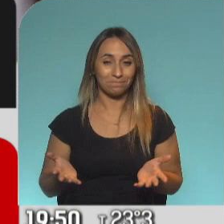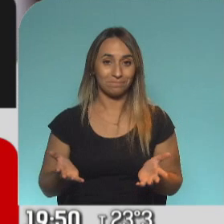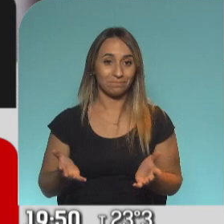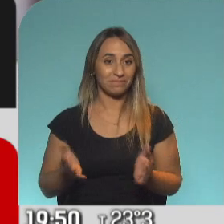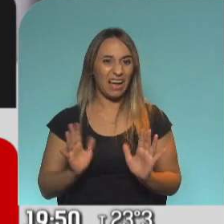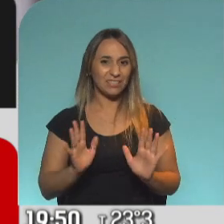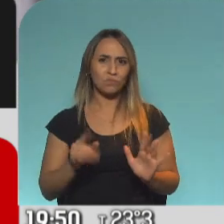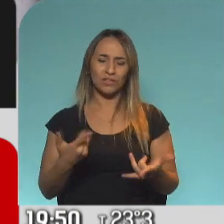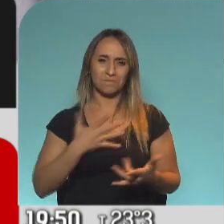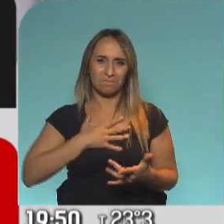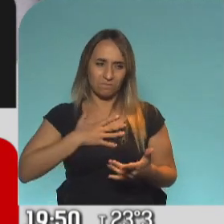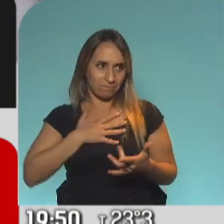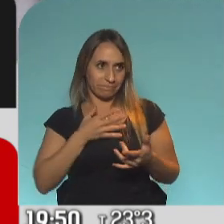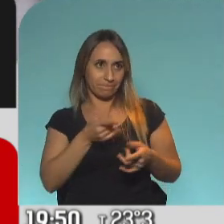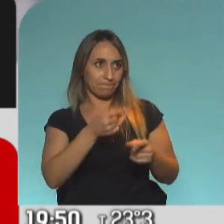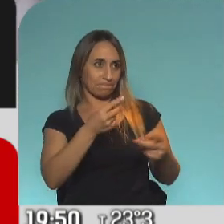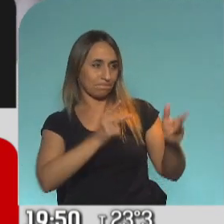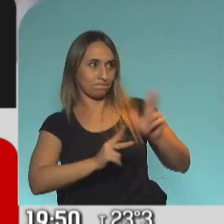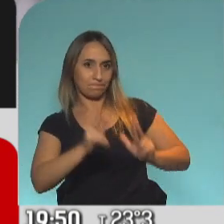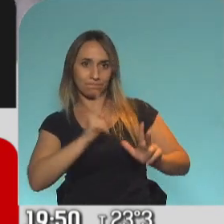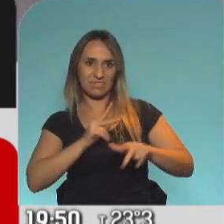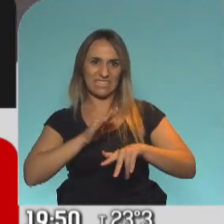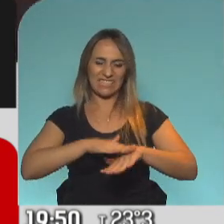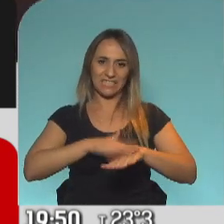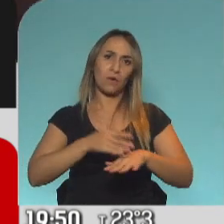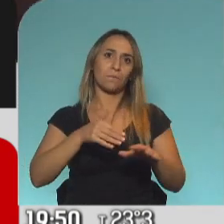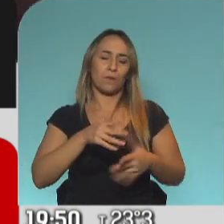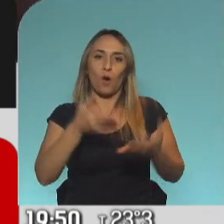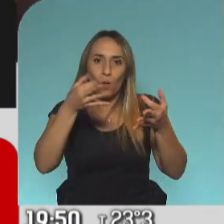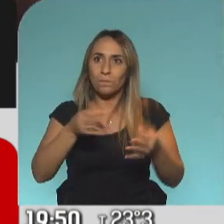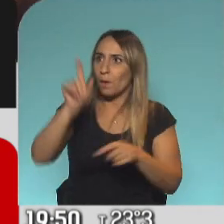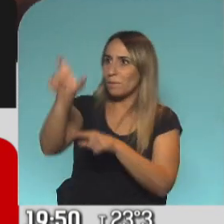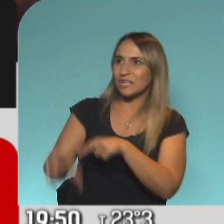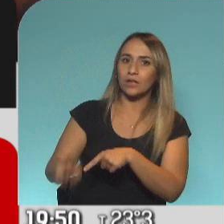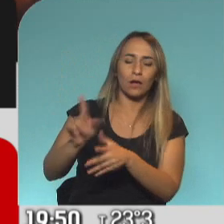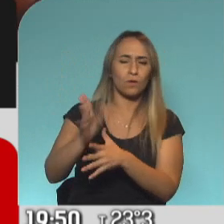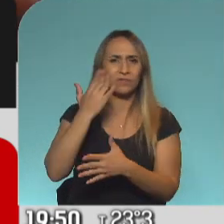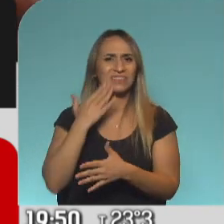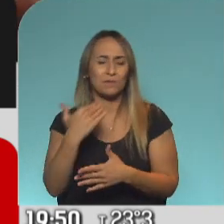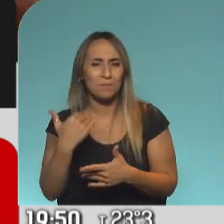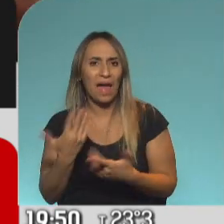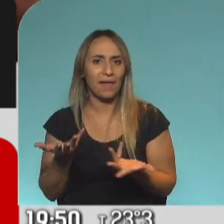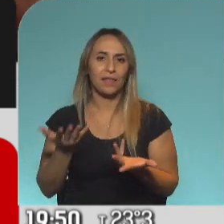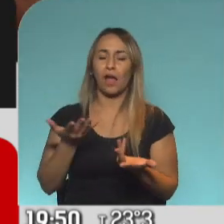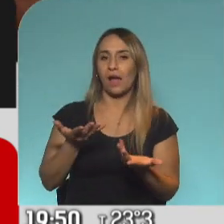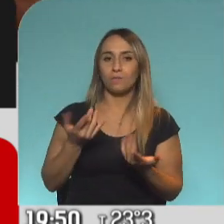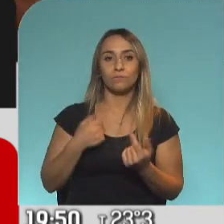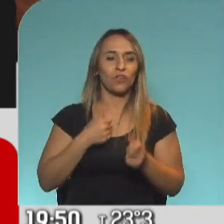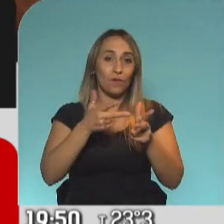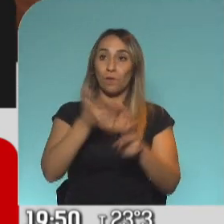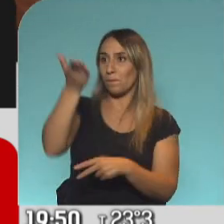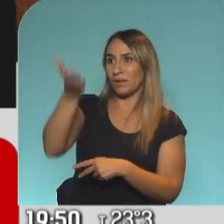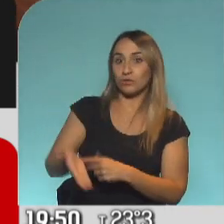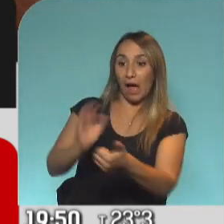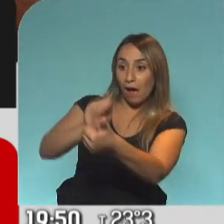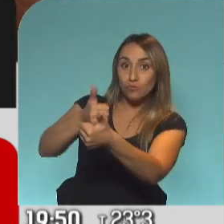Así, por eso te empezás a sentir culpable. Más cuando es una persona tan carismática, cuando siempre digo que el perfil de un abusador